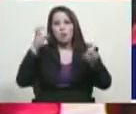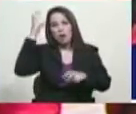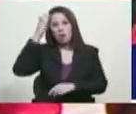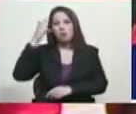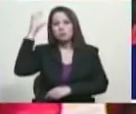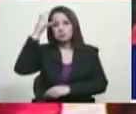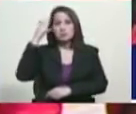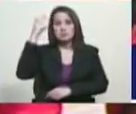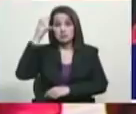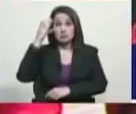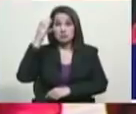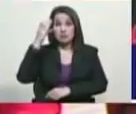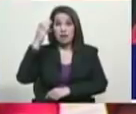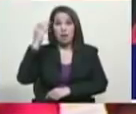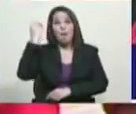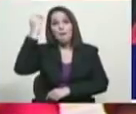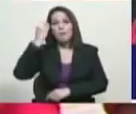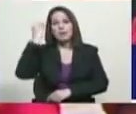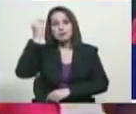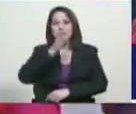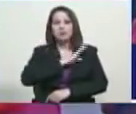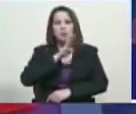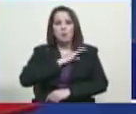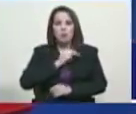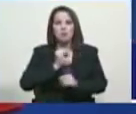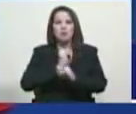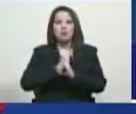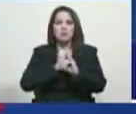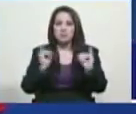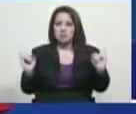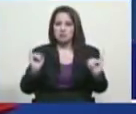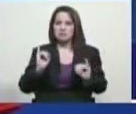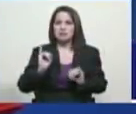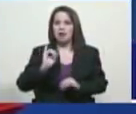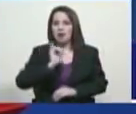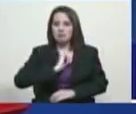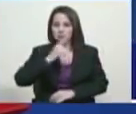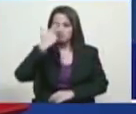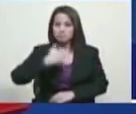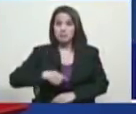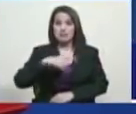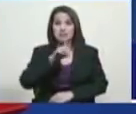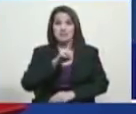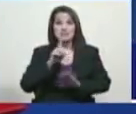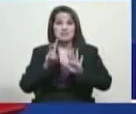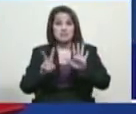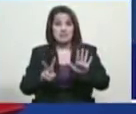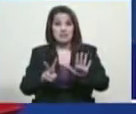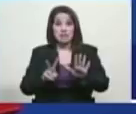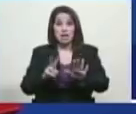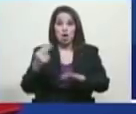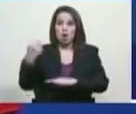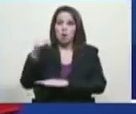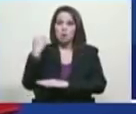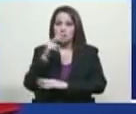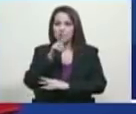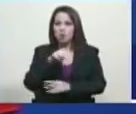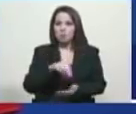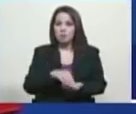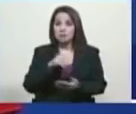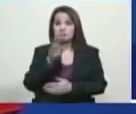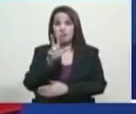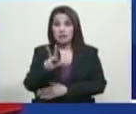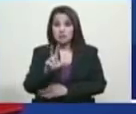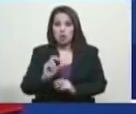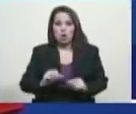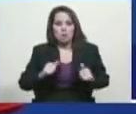de un pensamiento propio e independiente. El 17 de noviembre del 2003, el comandante Hugo Chávez iniciaba con